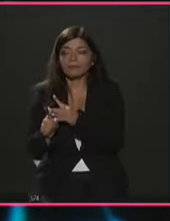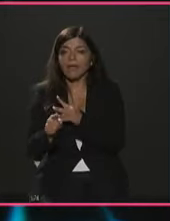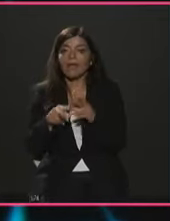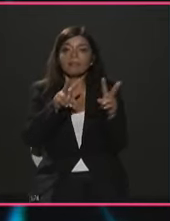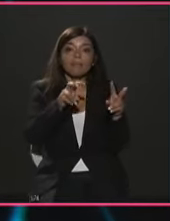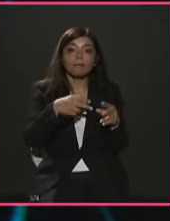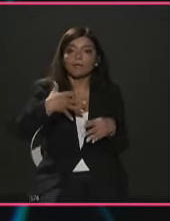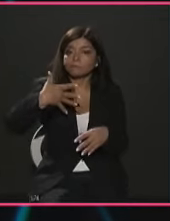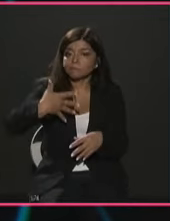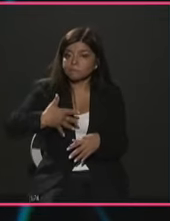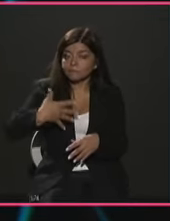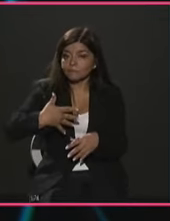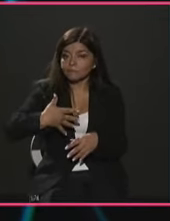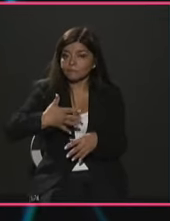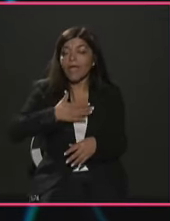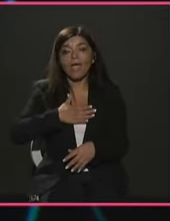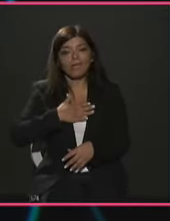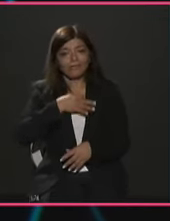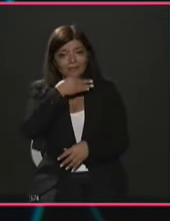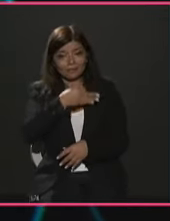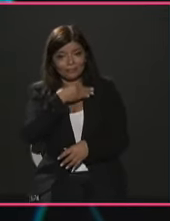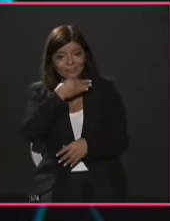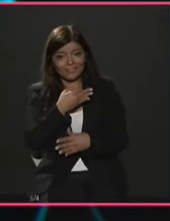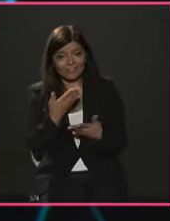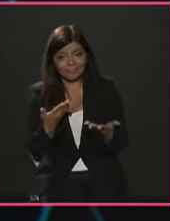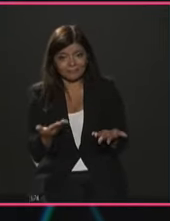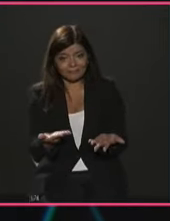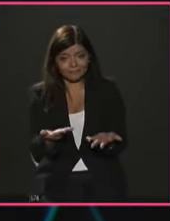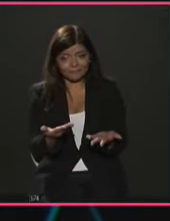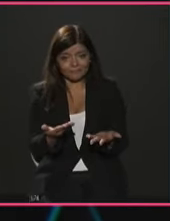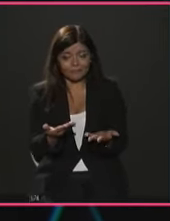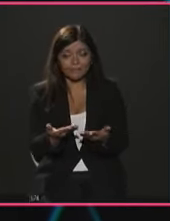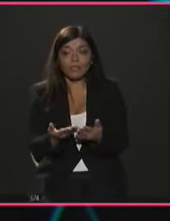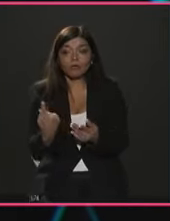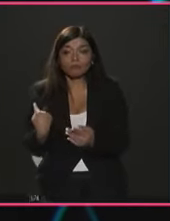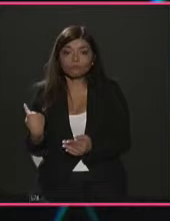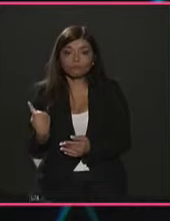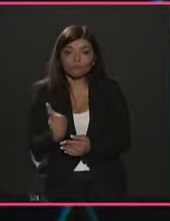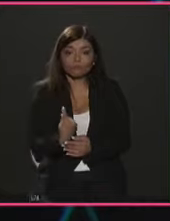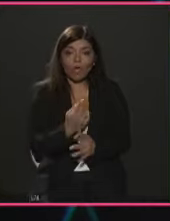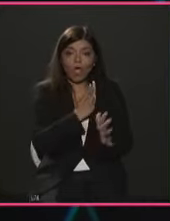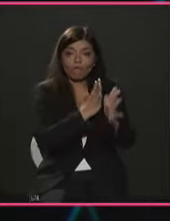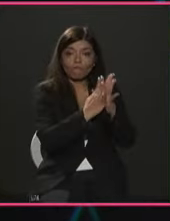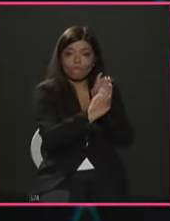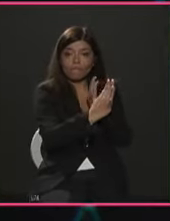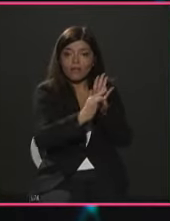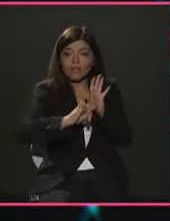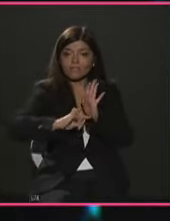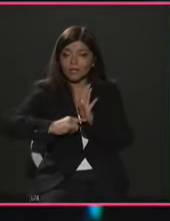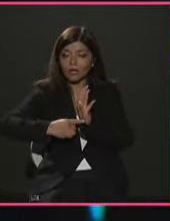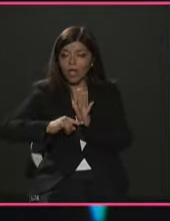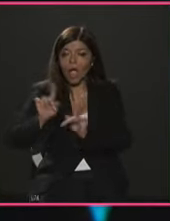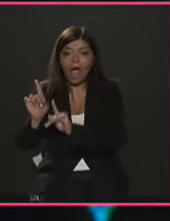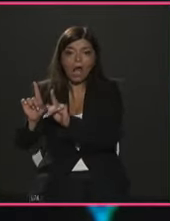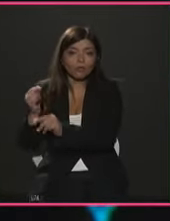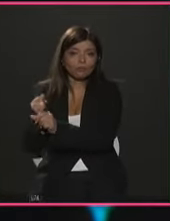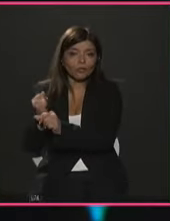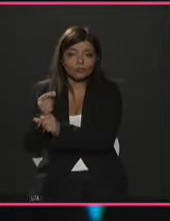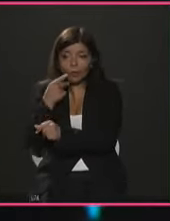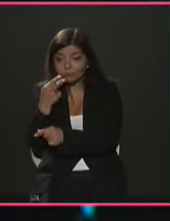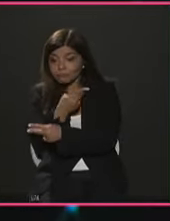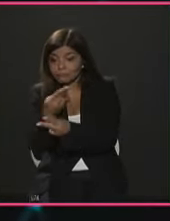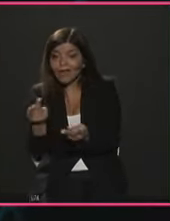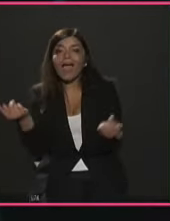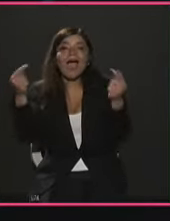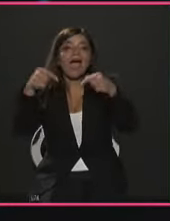contingentes les quería les quería comentar que vengo llegando de una feria de tecnología tengo algunos colegas que están en el público también que